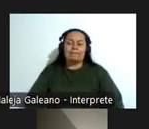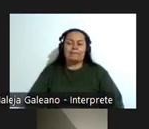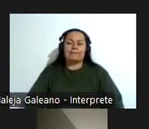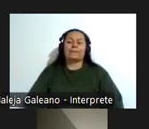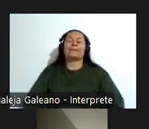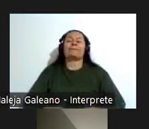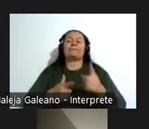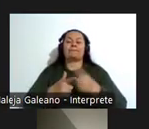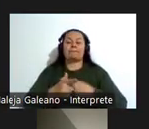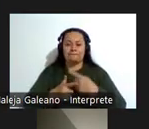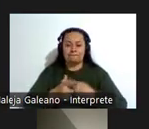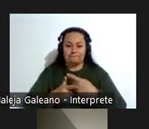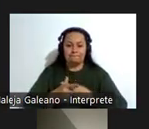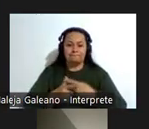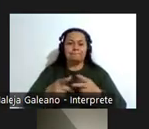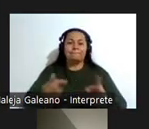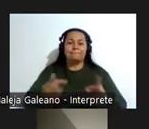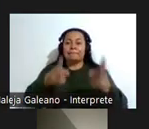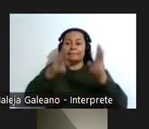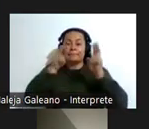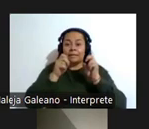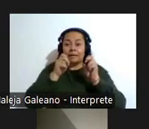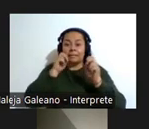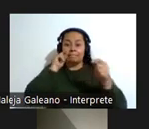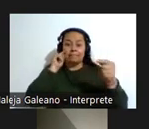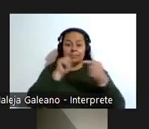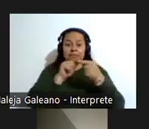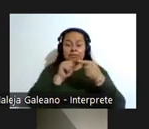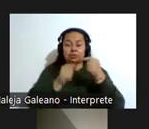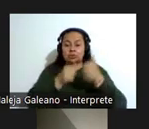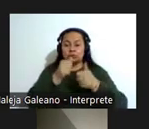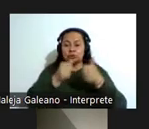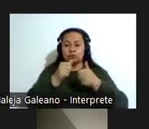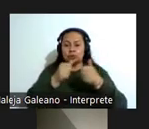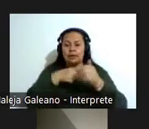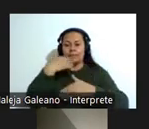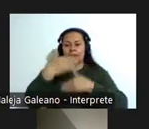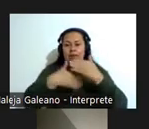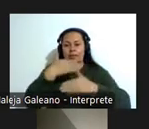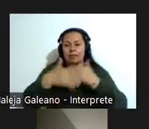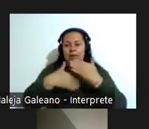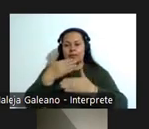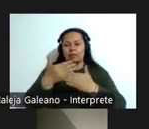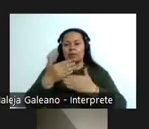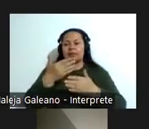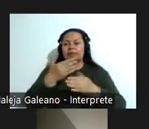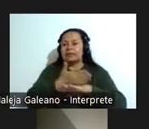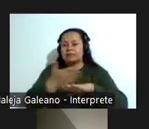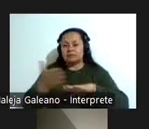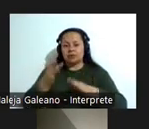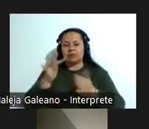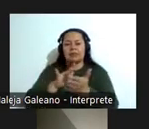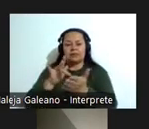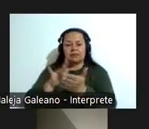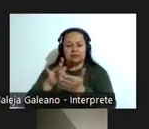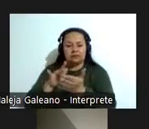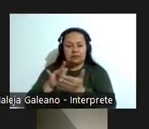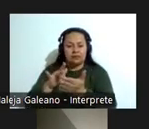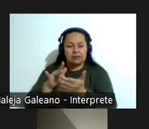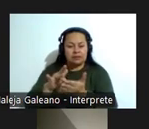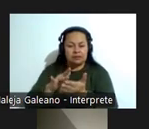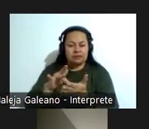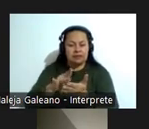Entonces, cuando hablo de extractivismo, me refiero, por ejemplo, a aquellos procesos donde después de participar nunca más vuelves a saber